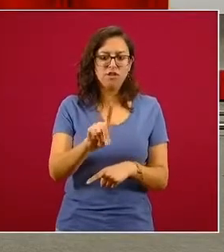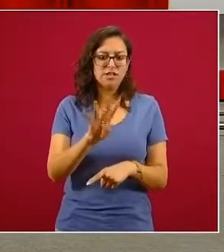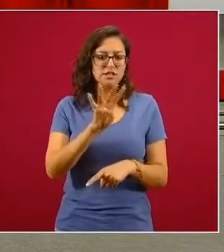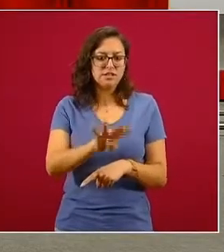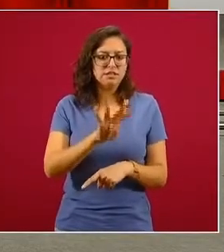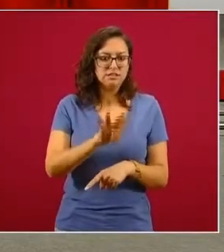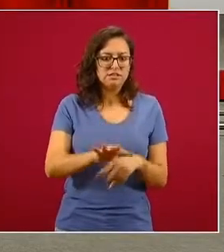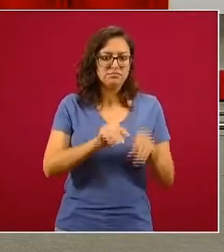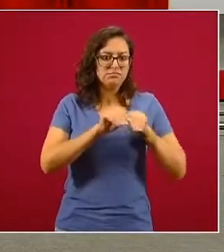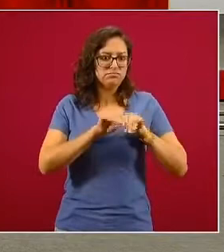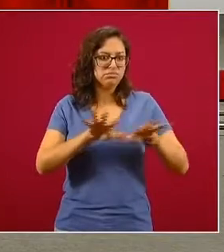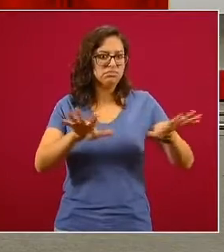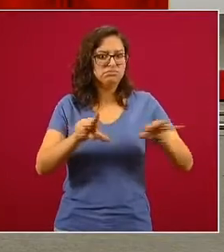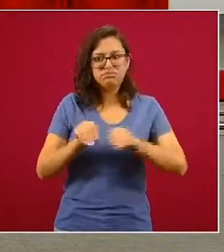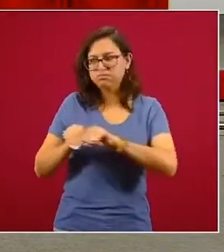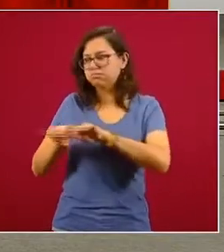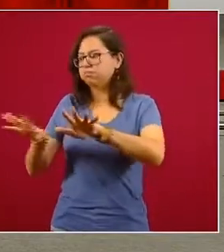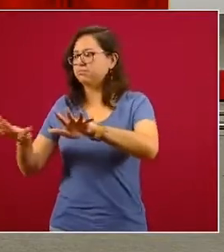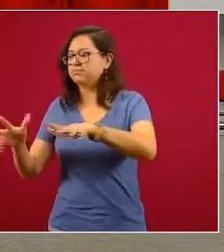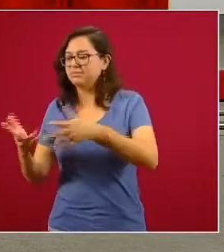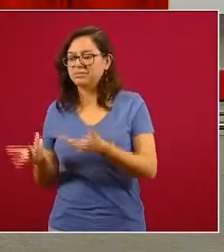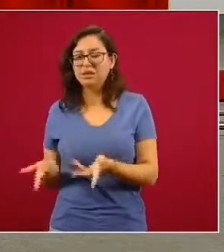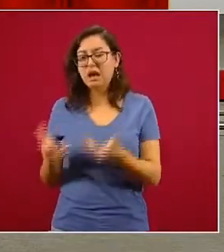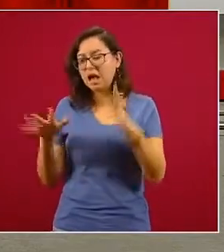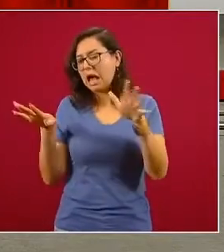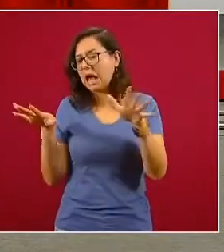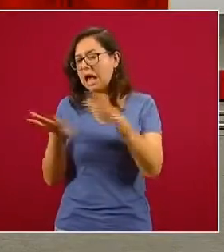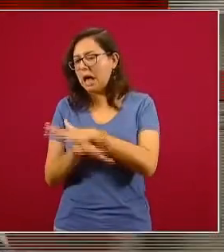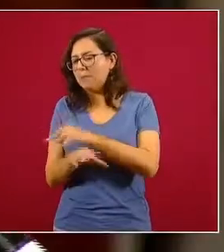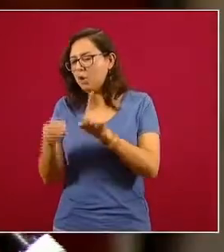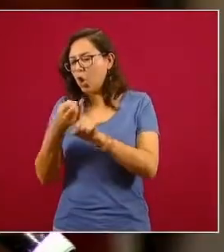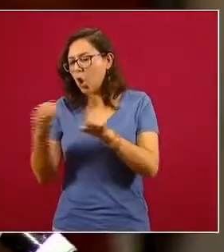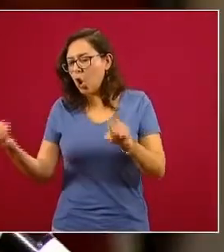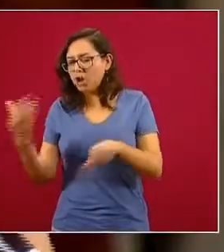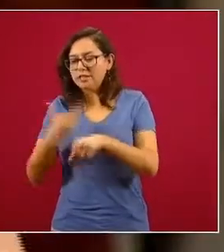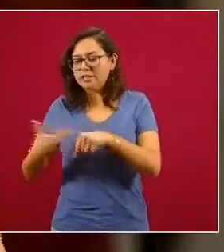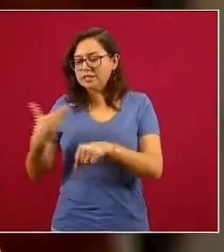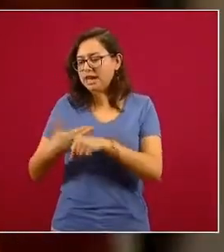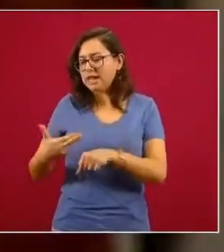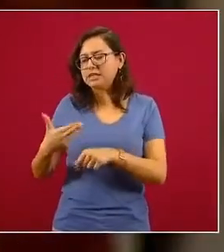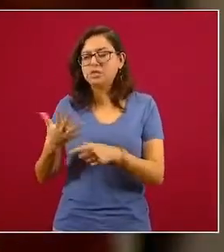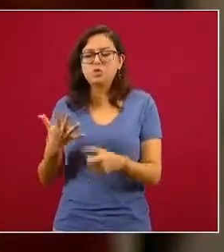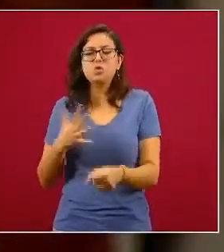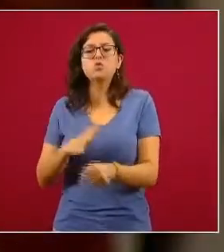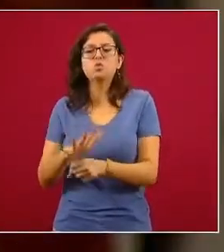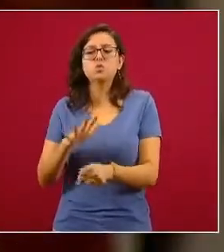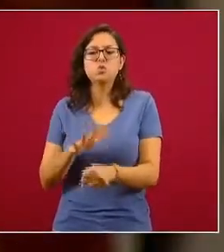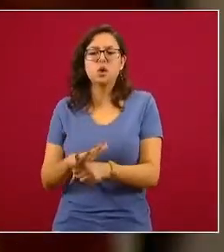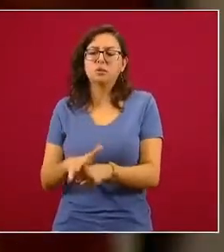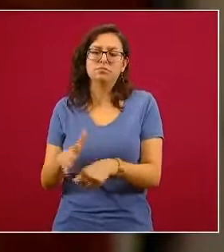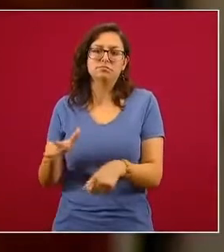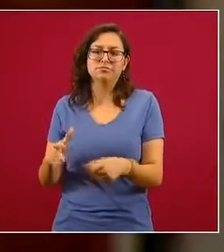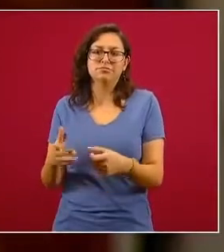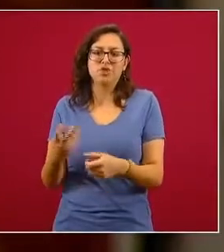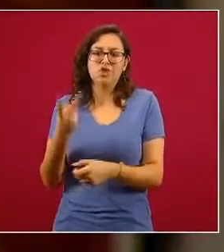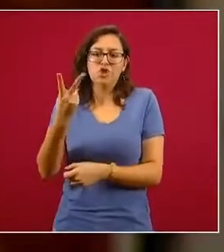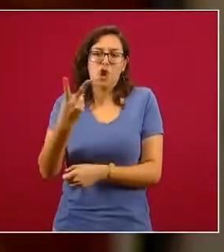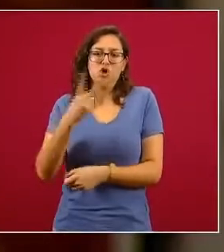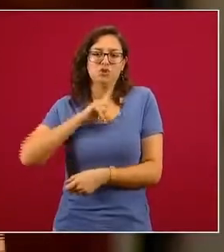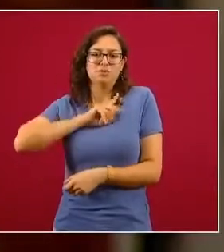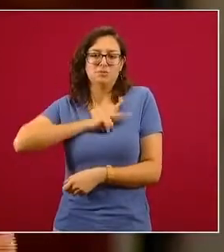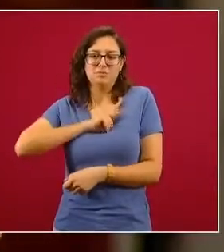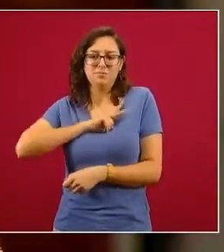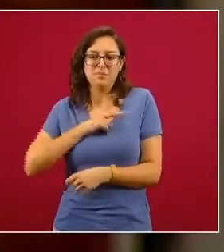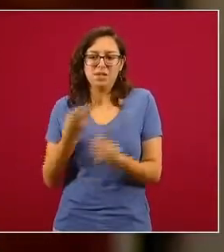COVID-19? Y bueno, pues, ¿qué se está previendo debido a esta coexistencia? Porque ya habían dicho